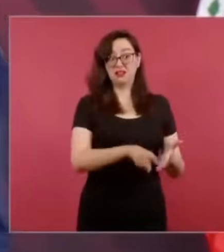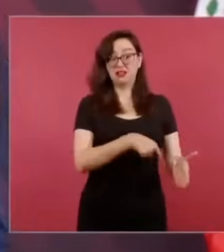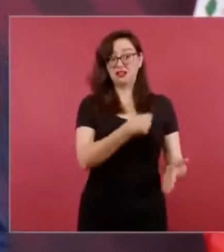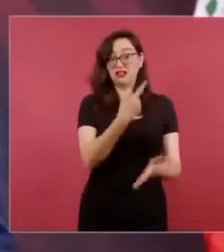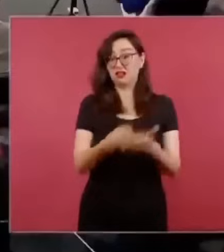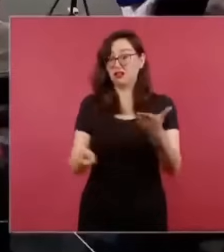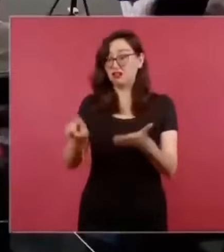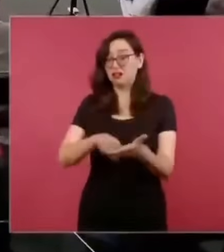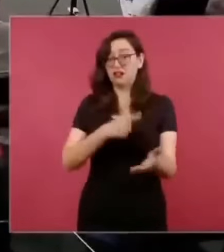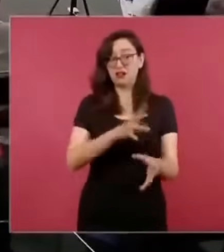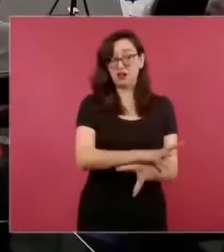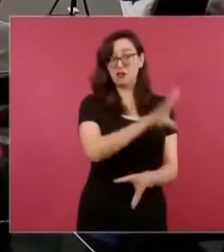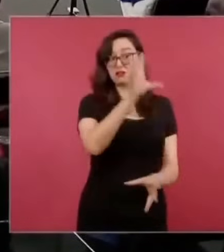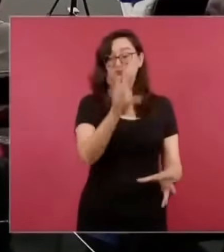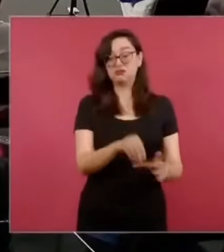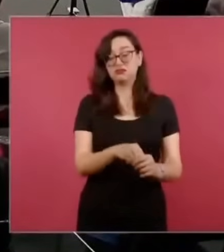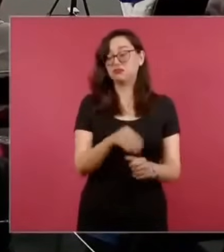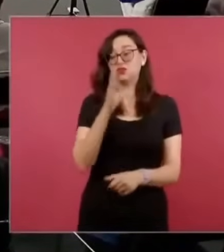Pues esto,